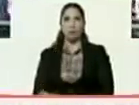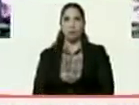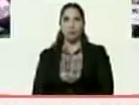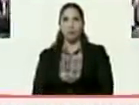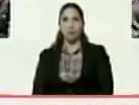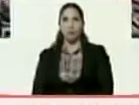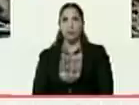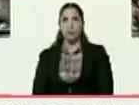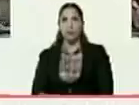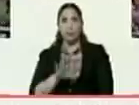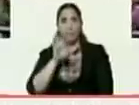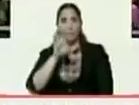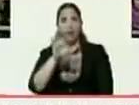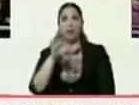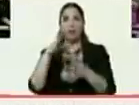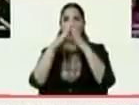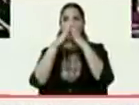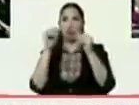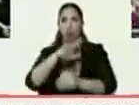que la patria toda,